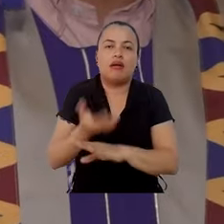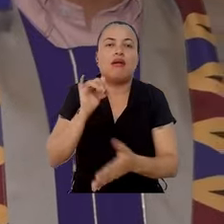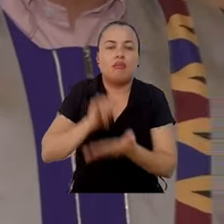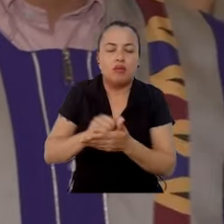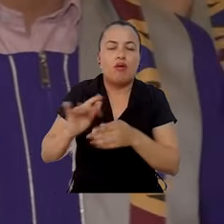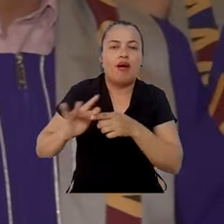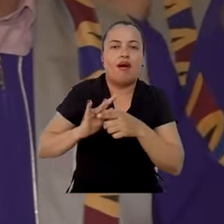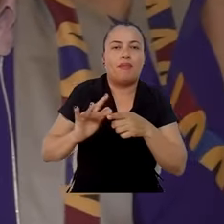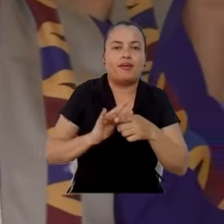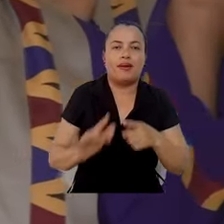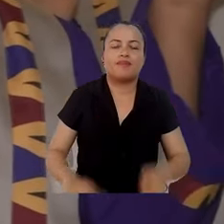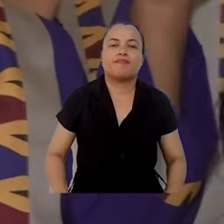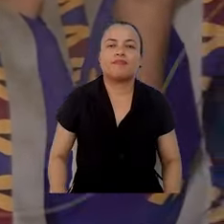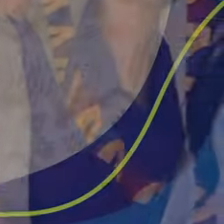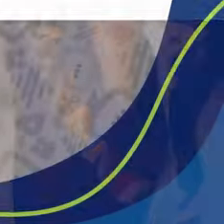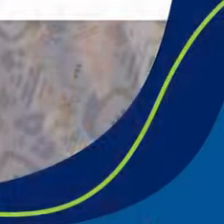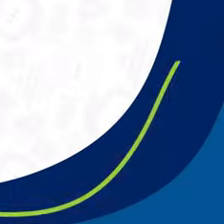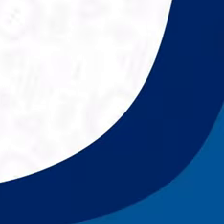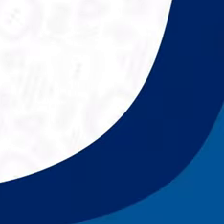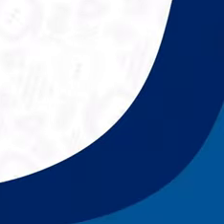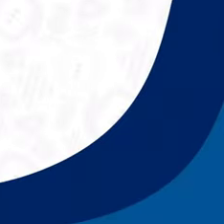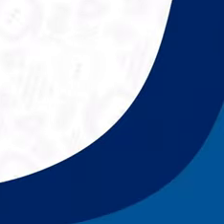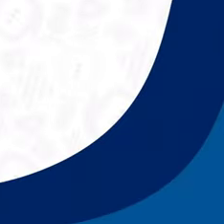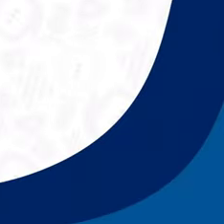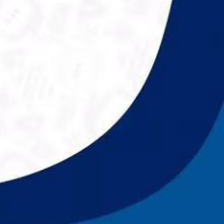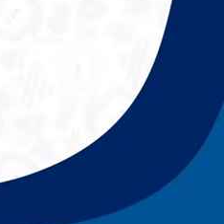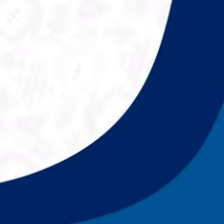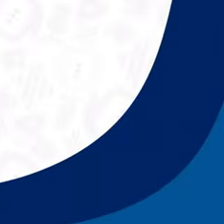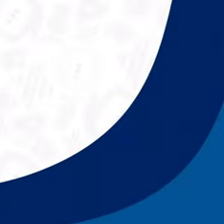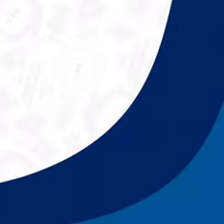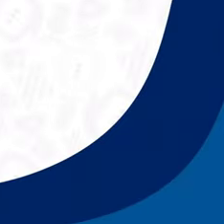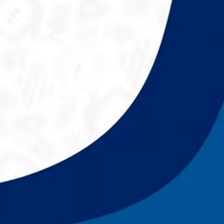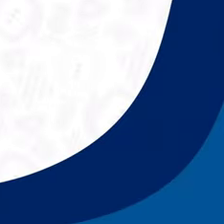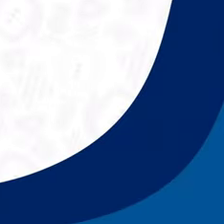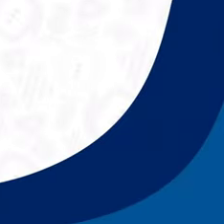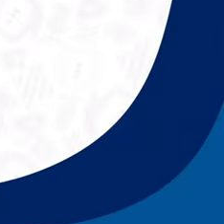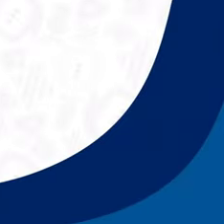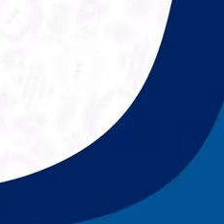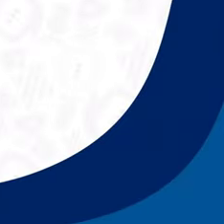podamos usar podamos hacer aún más incluyente e innovadora